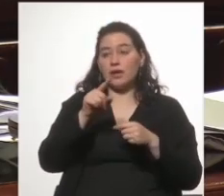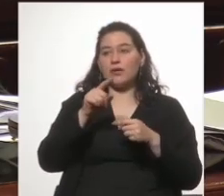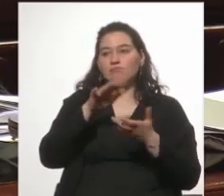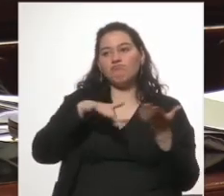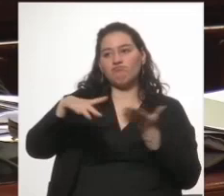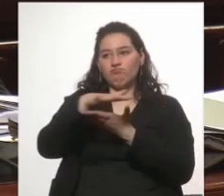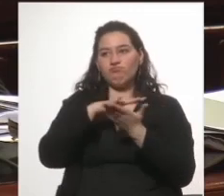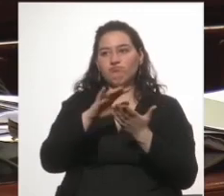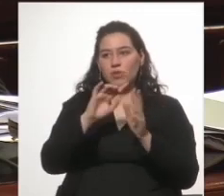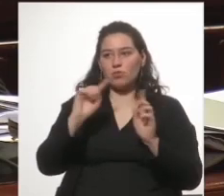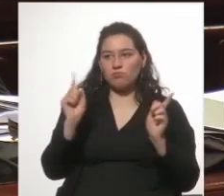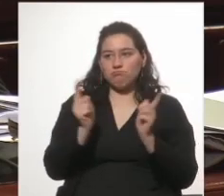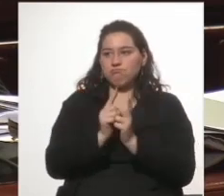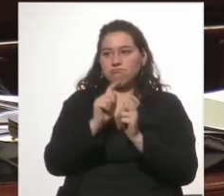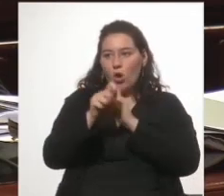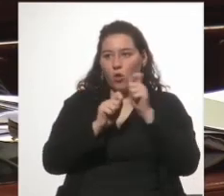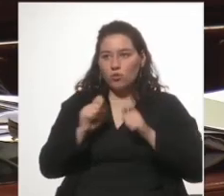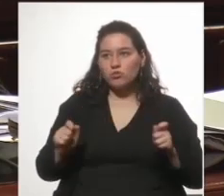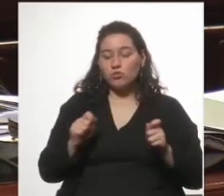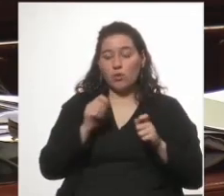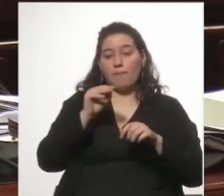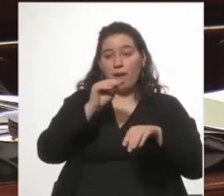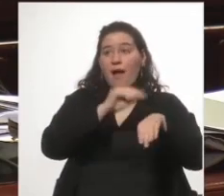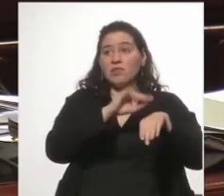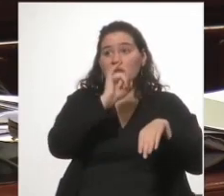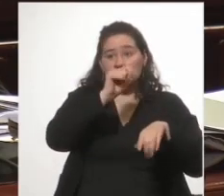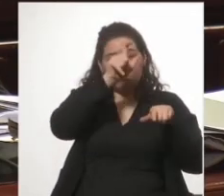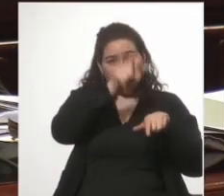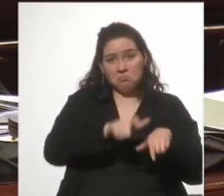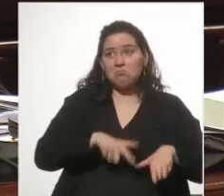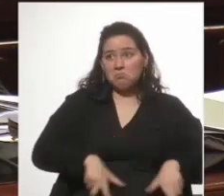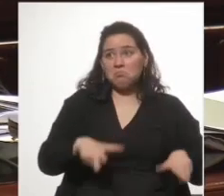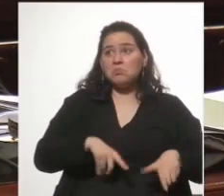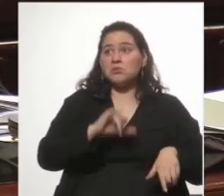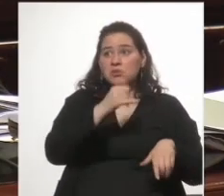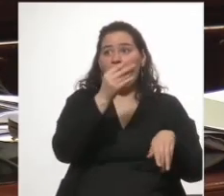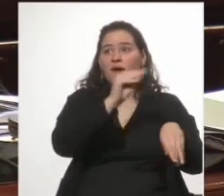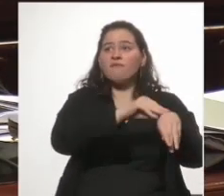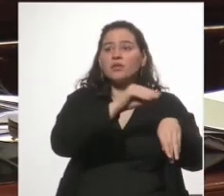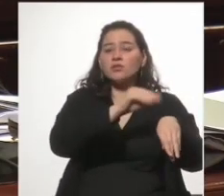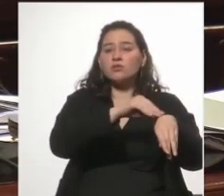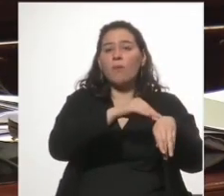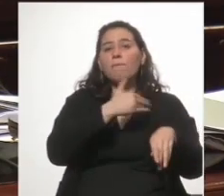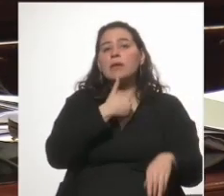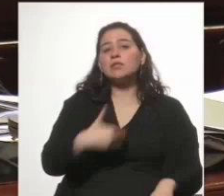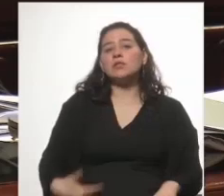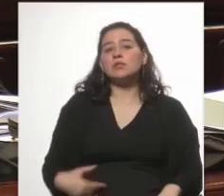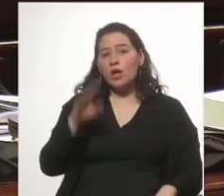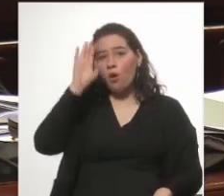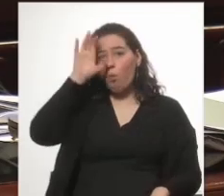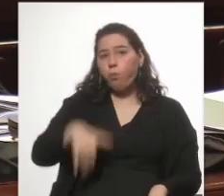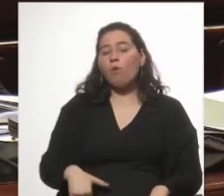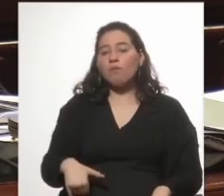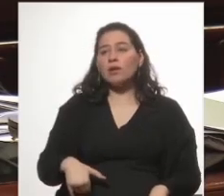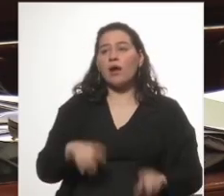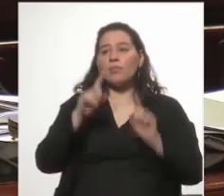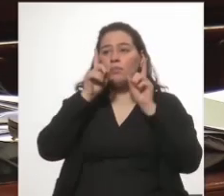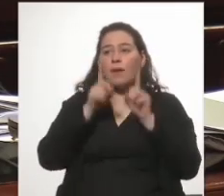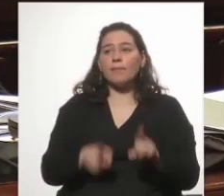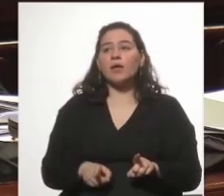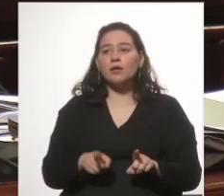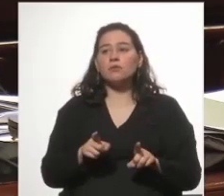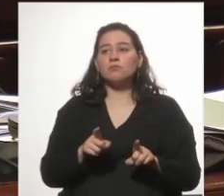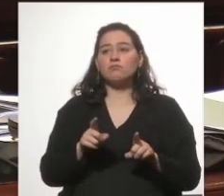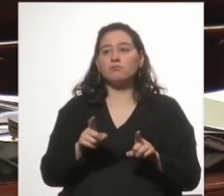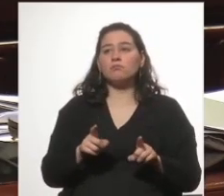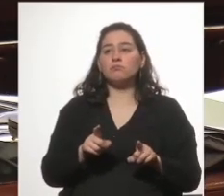manifiesto, se comunicó al señor ministro los hechos que deben ser denunciados y que la Presidencia de la República se limitó a